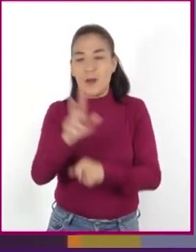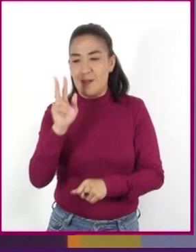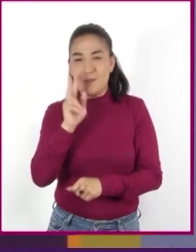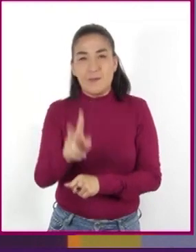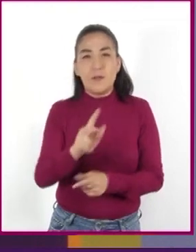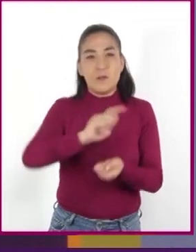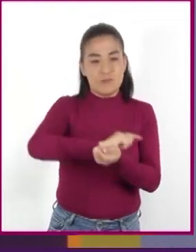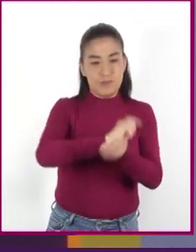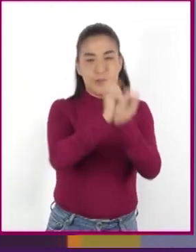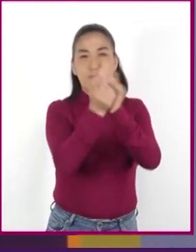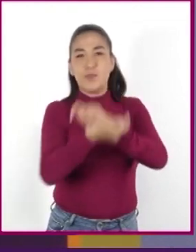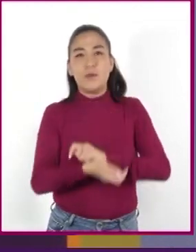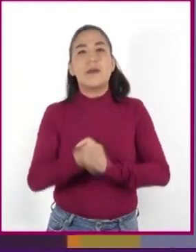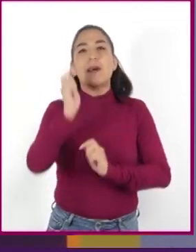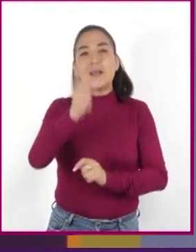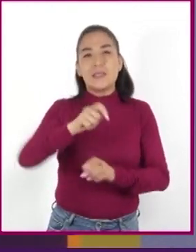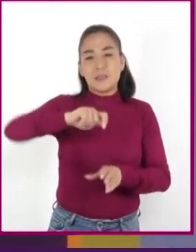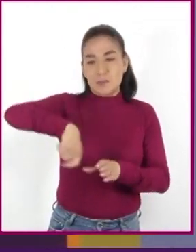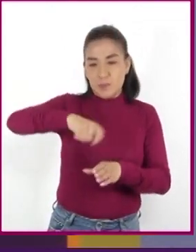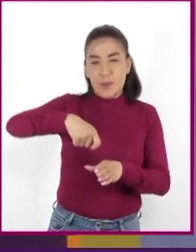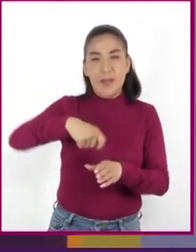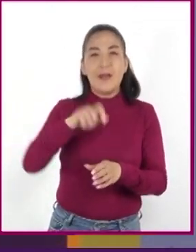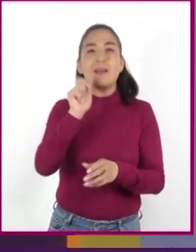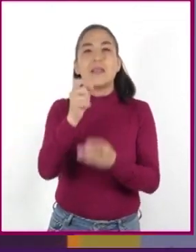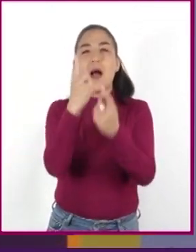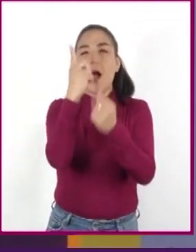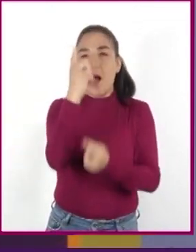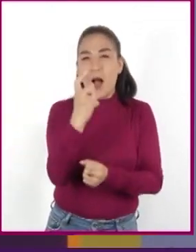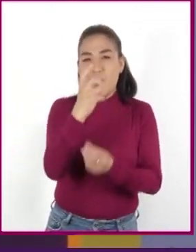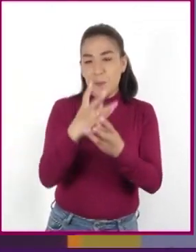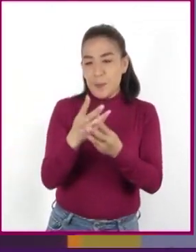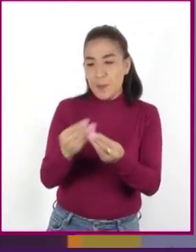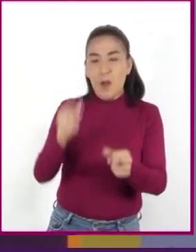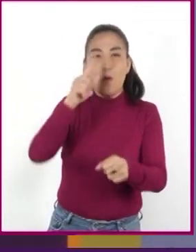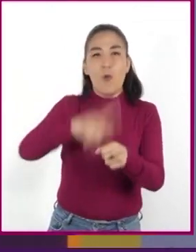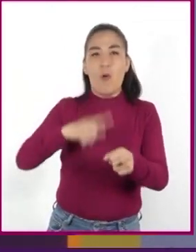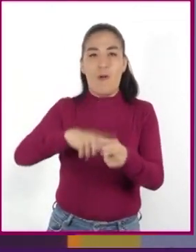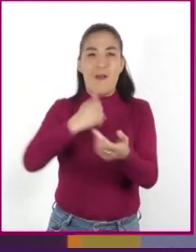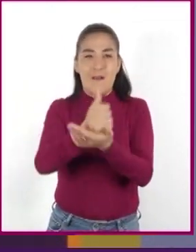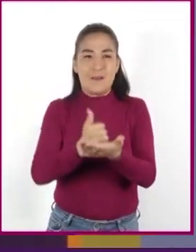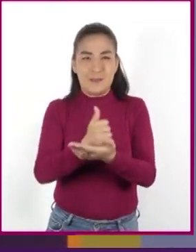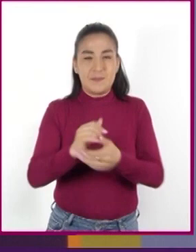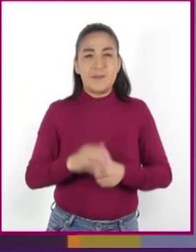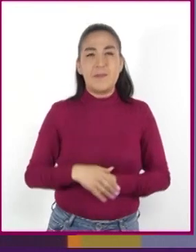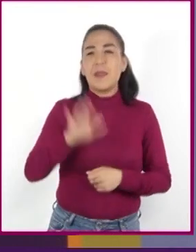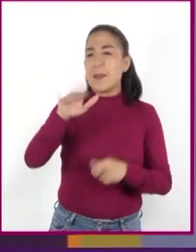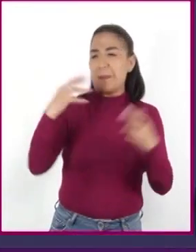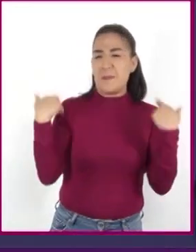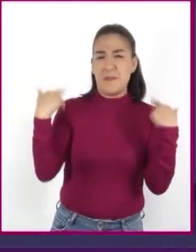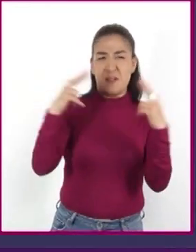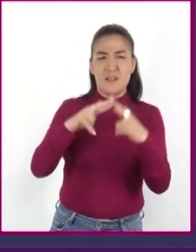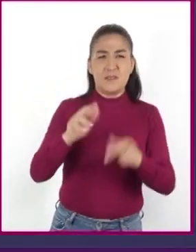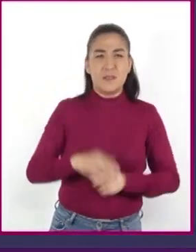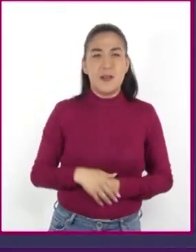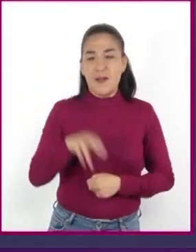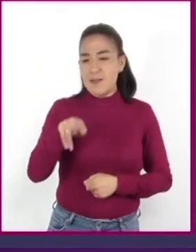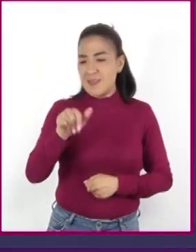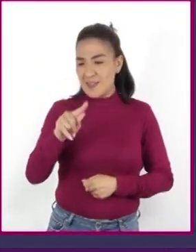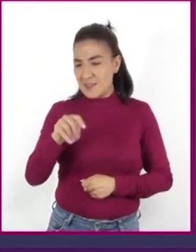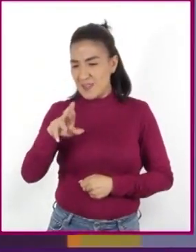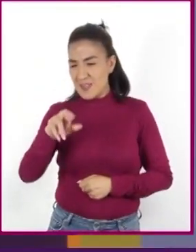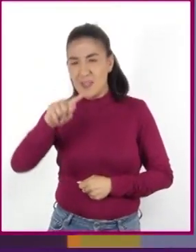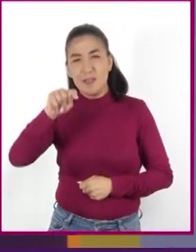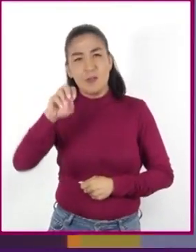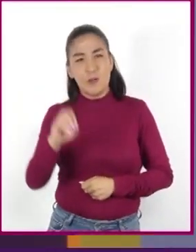que se transformó en una sustancia líquida de color azul. Maestro Juan David, ¿el nitrato de cobre se